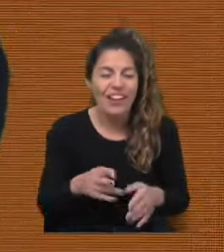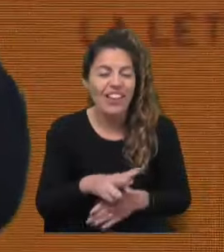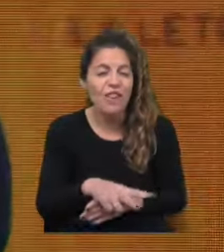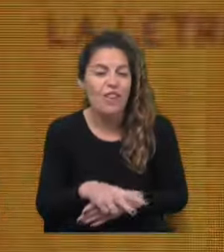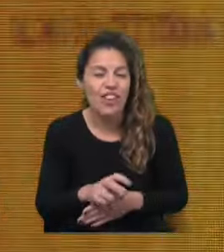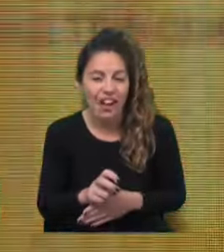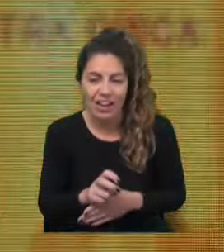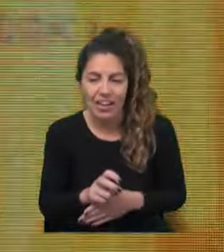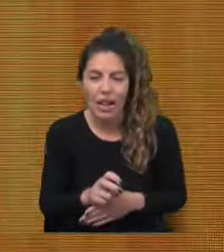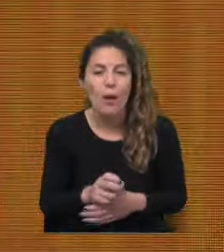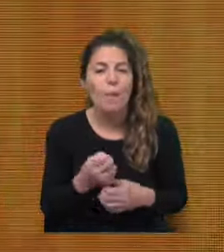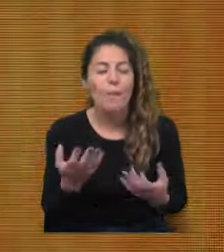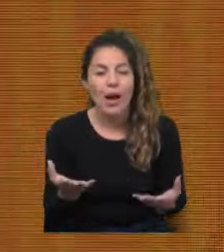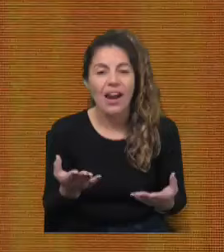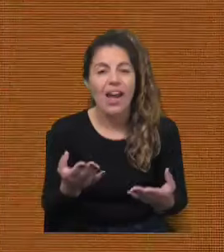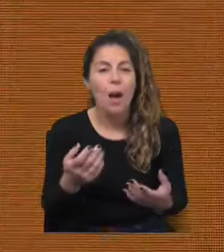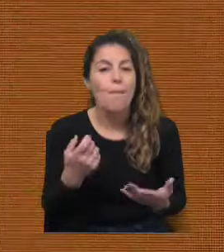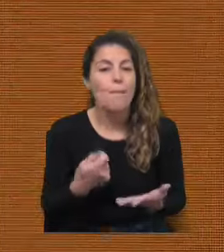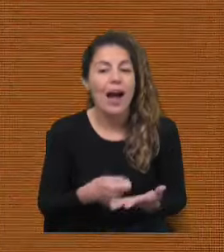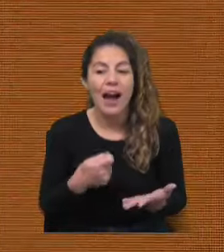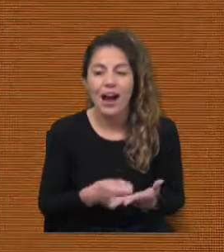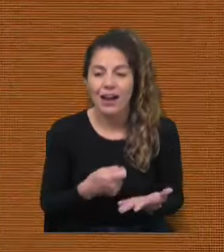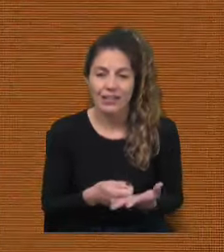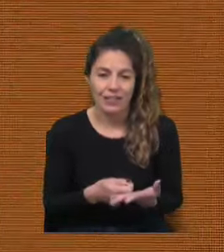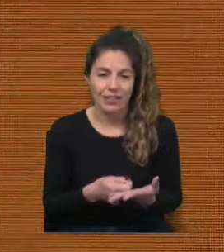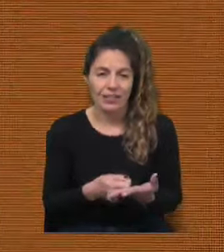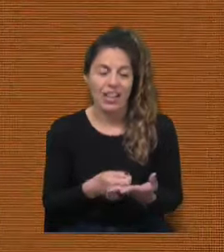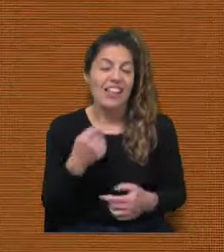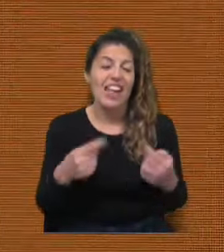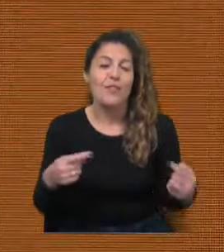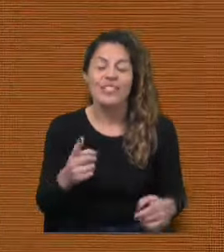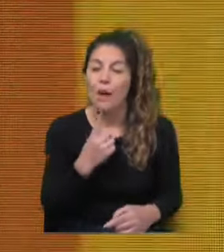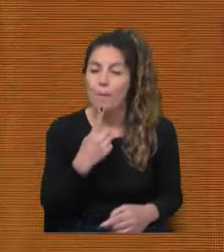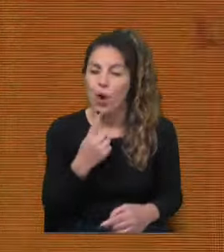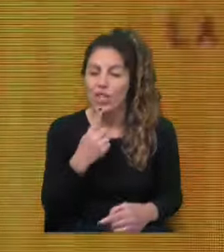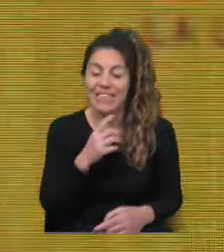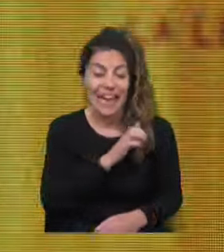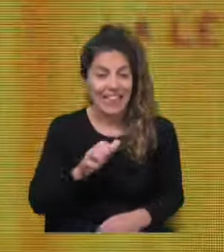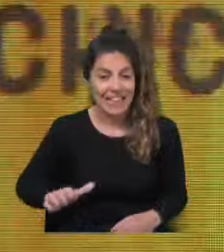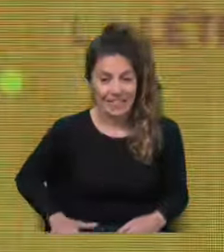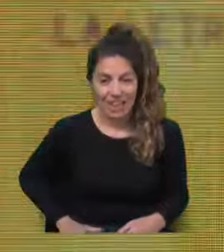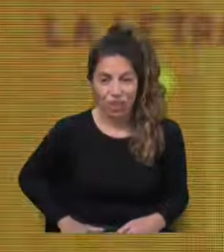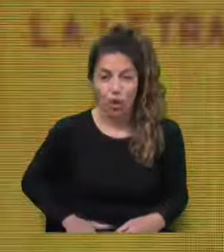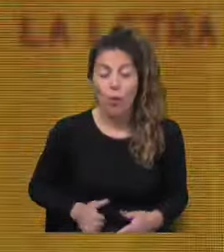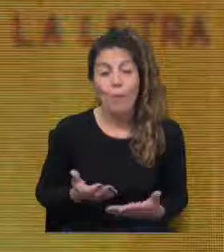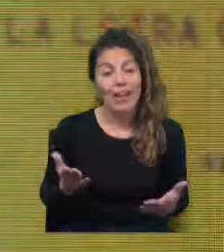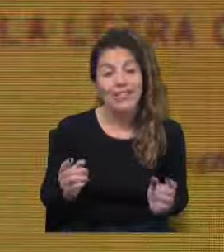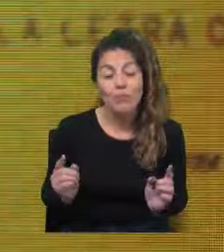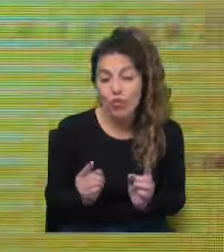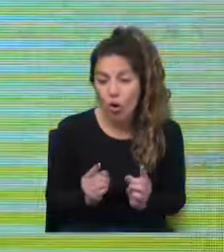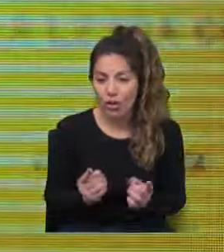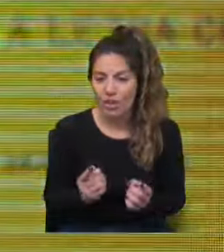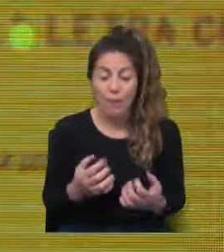fiscales para financiar justamente las diversas políticas del Estado van a ser muy acotados,